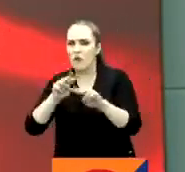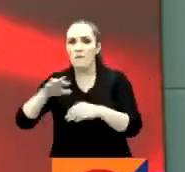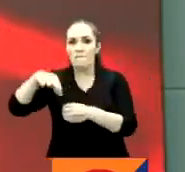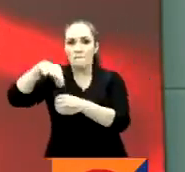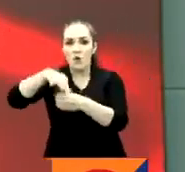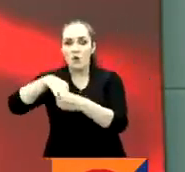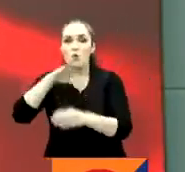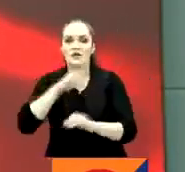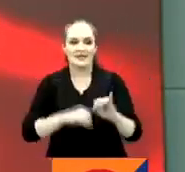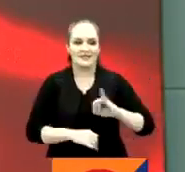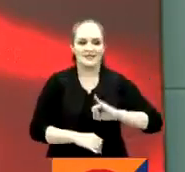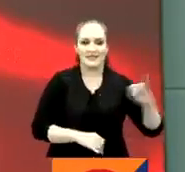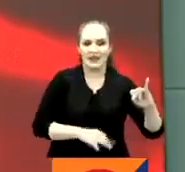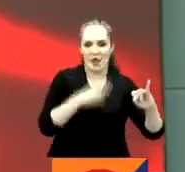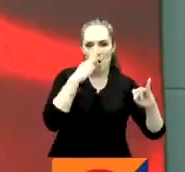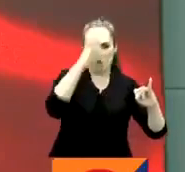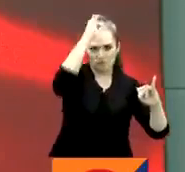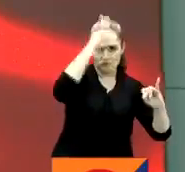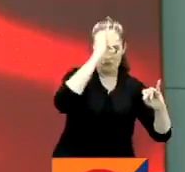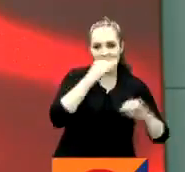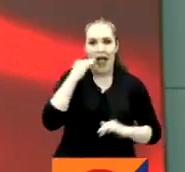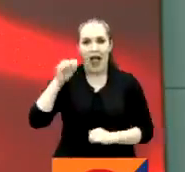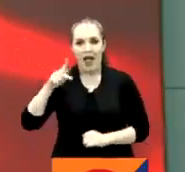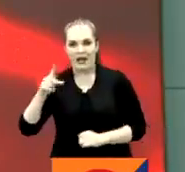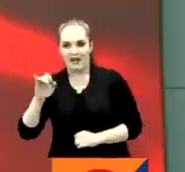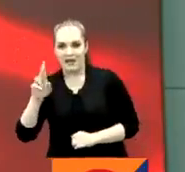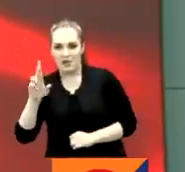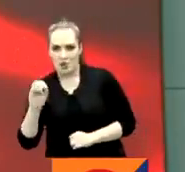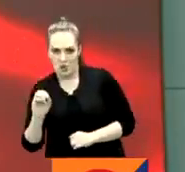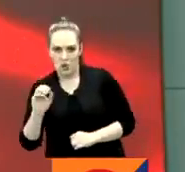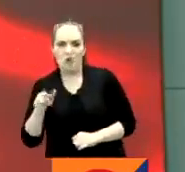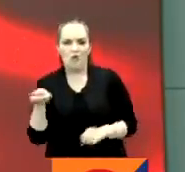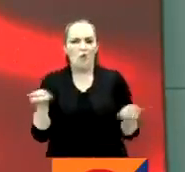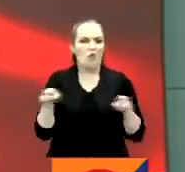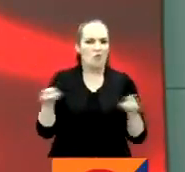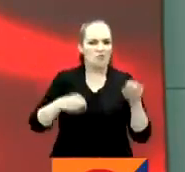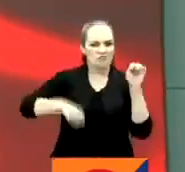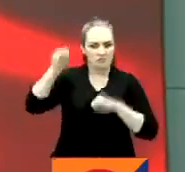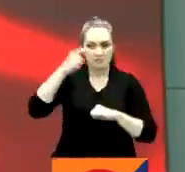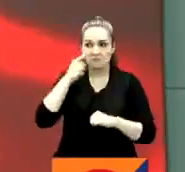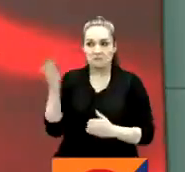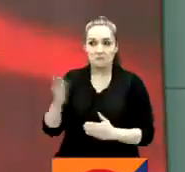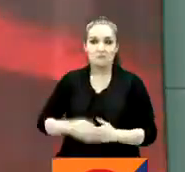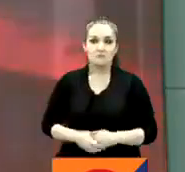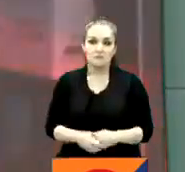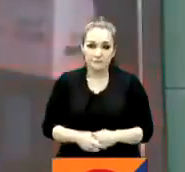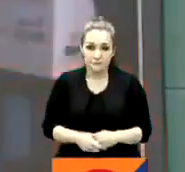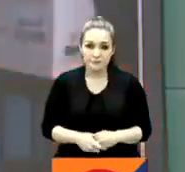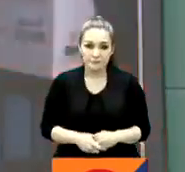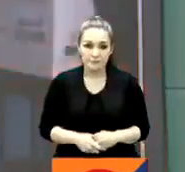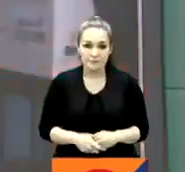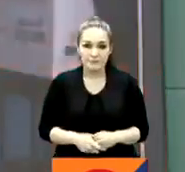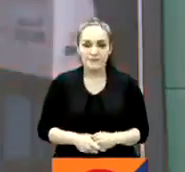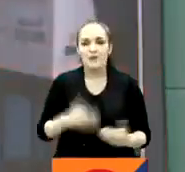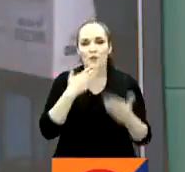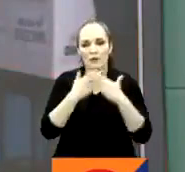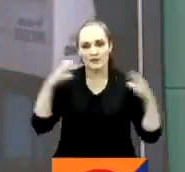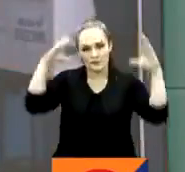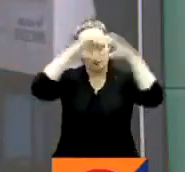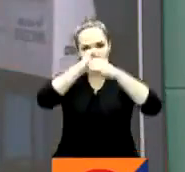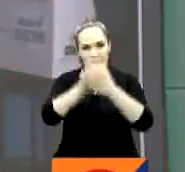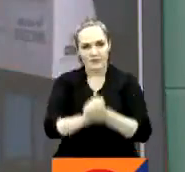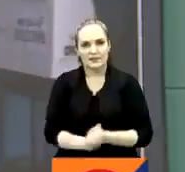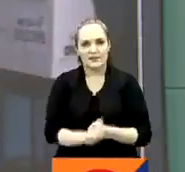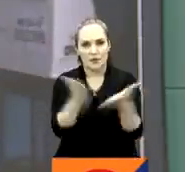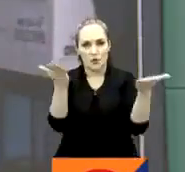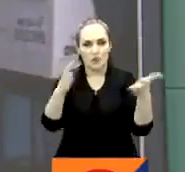izquierdista Pedro Castillo y la derechista Keiko Fujimori. Carlos, muy buenas noches. Muy buenas noches, los saludamos